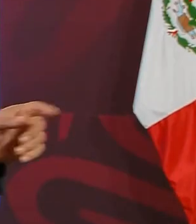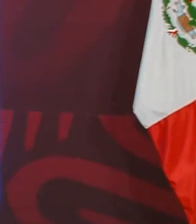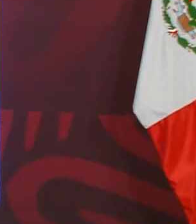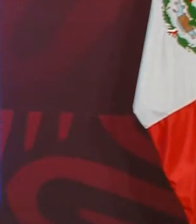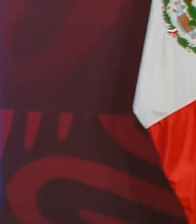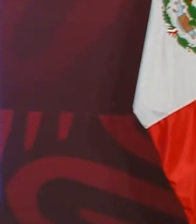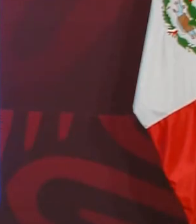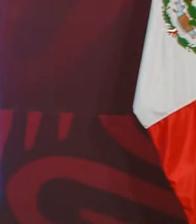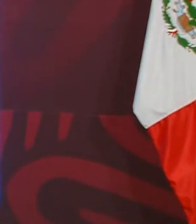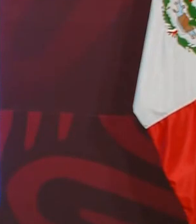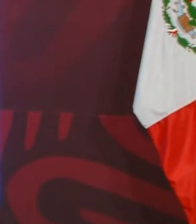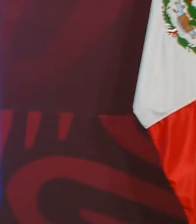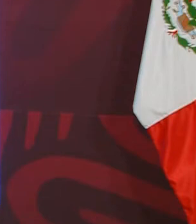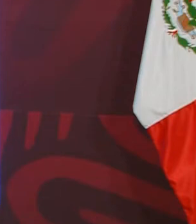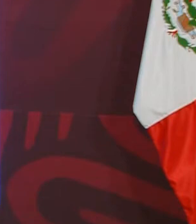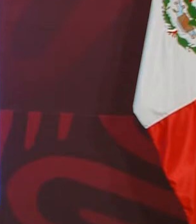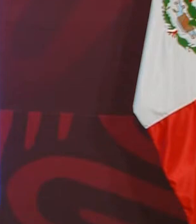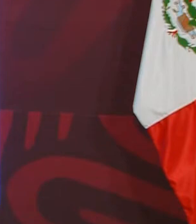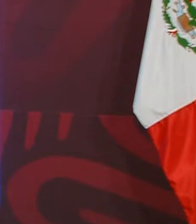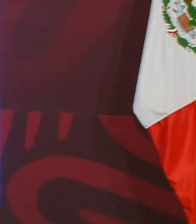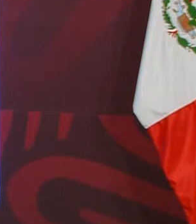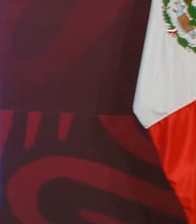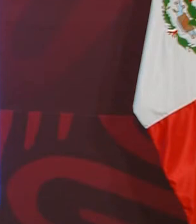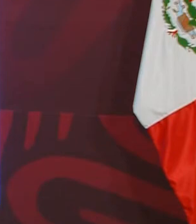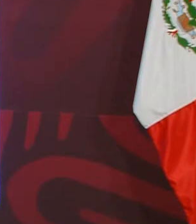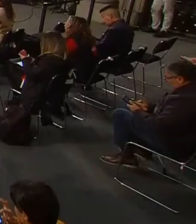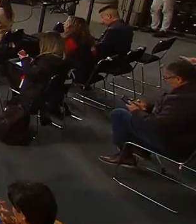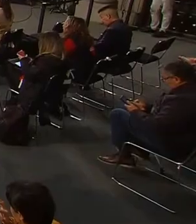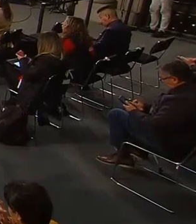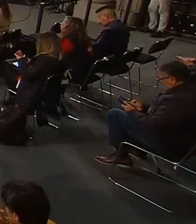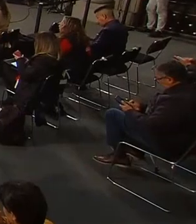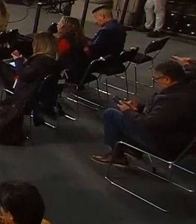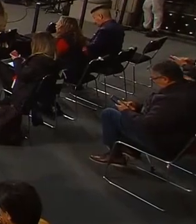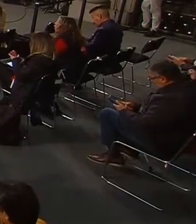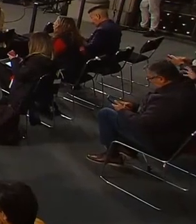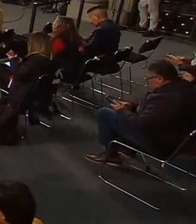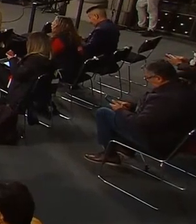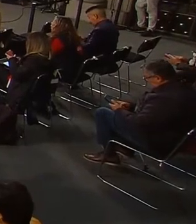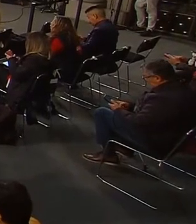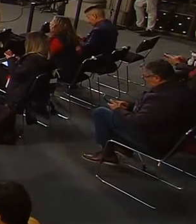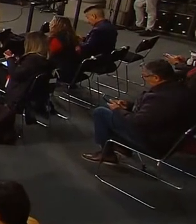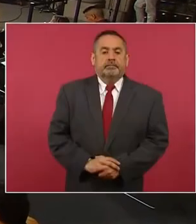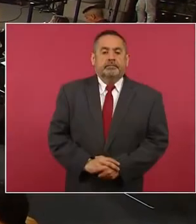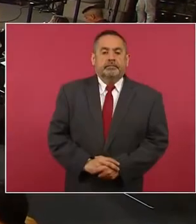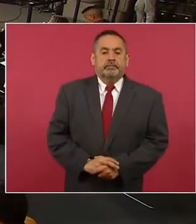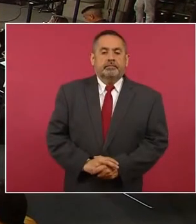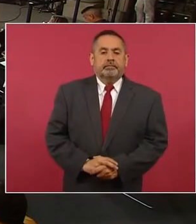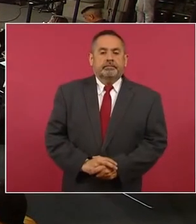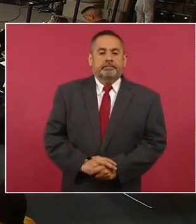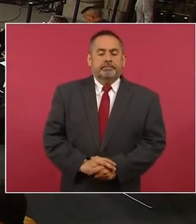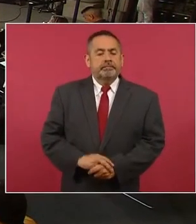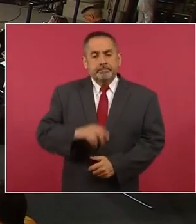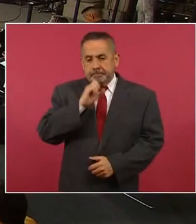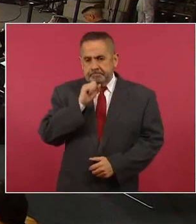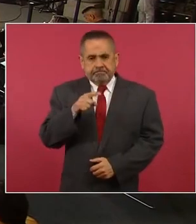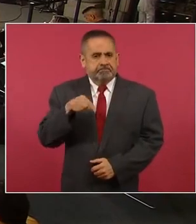Eso es lo que ella tiene como instrucción y aquí